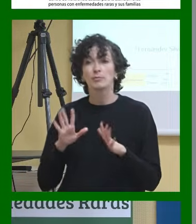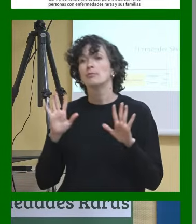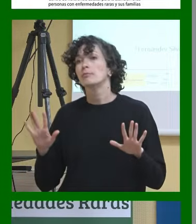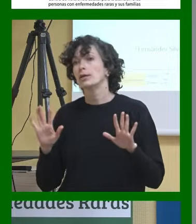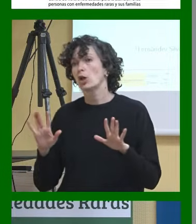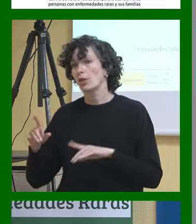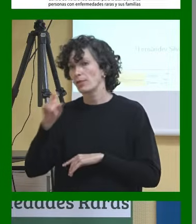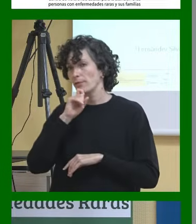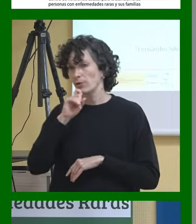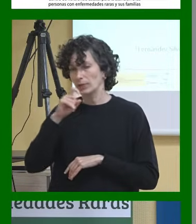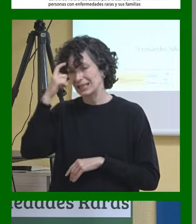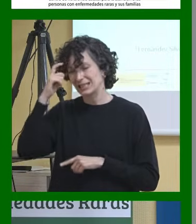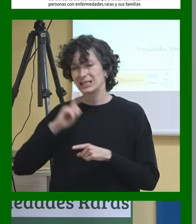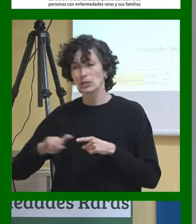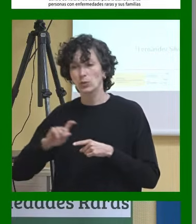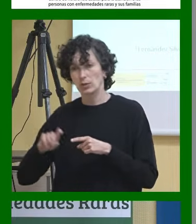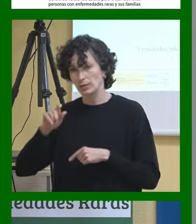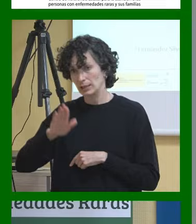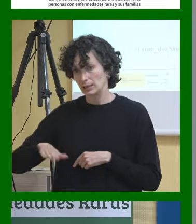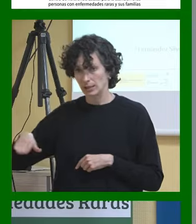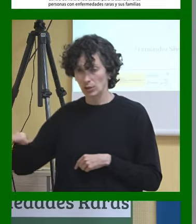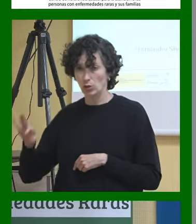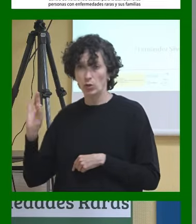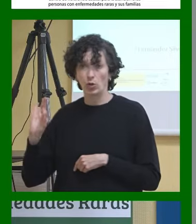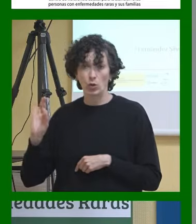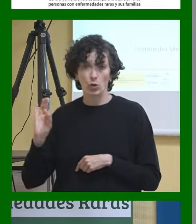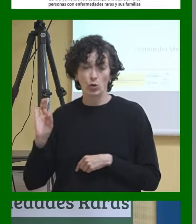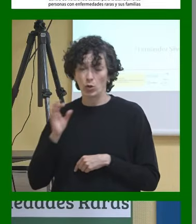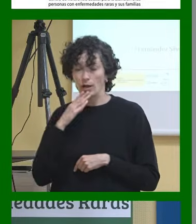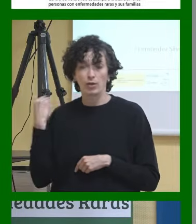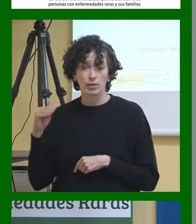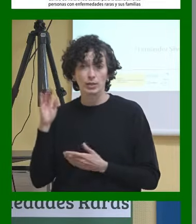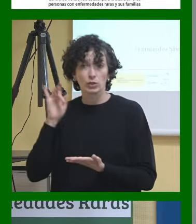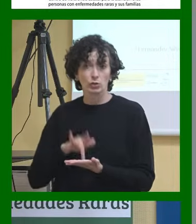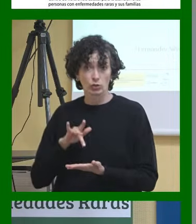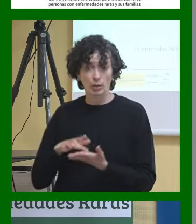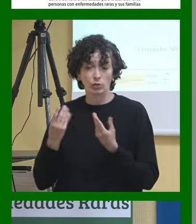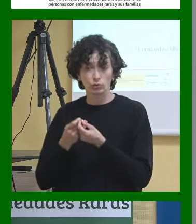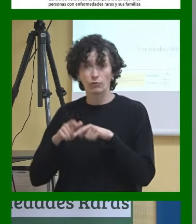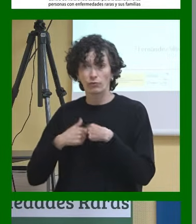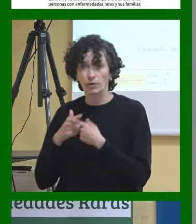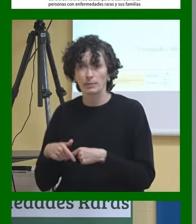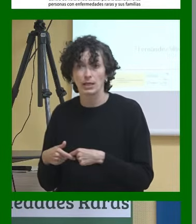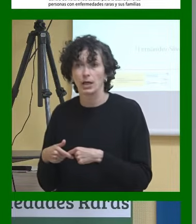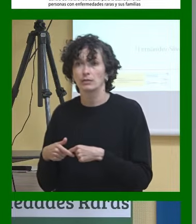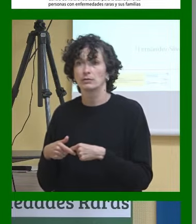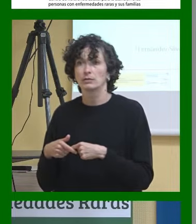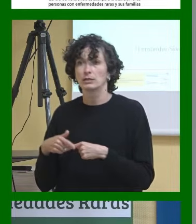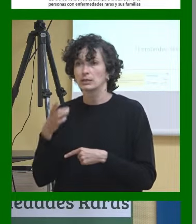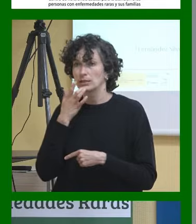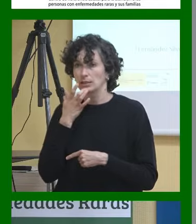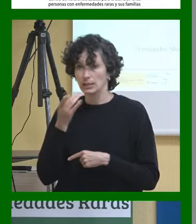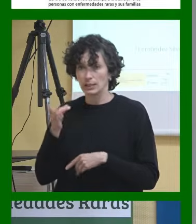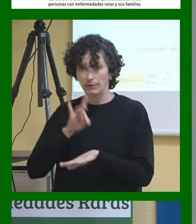dificultades psicológicas que puedan atravesar los niños y los adolescentes, claro, con sus familias, con